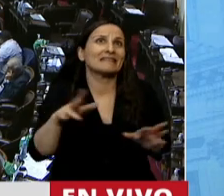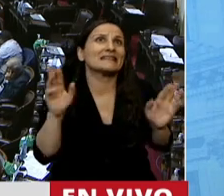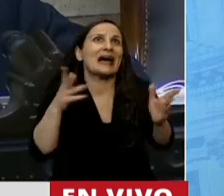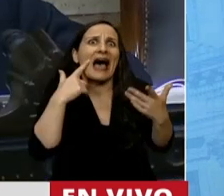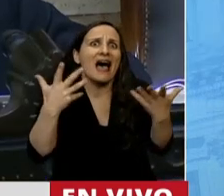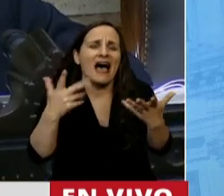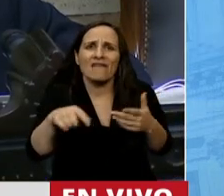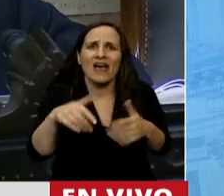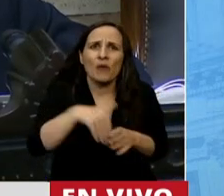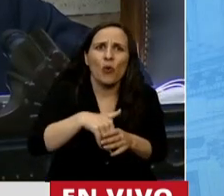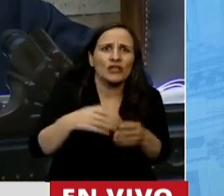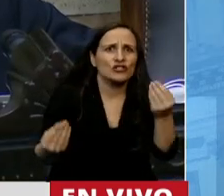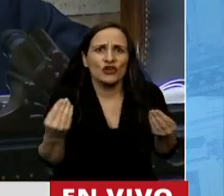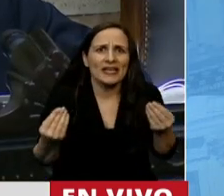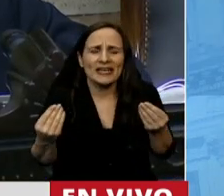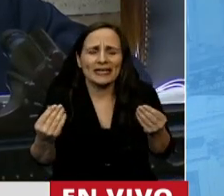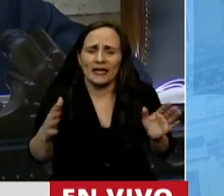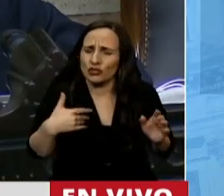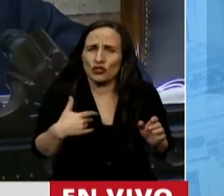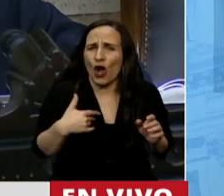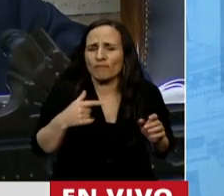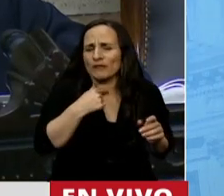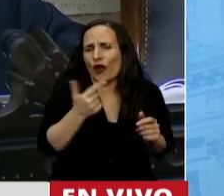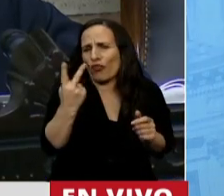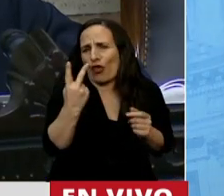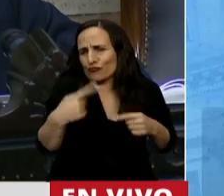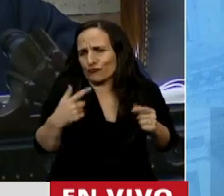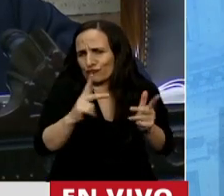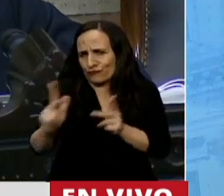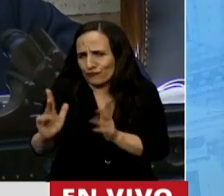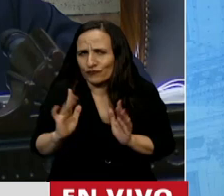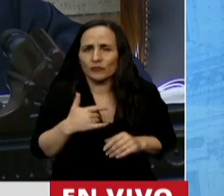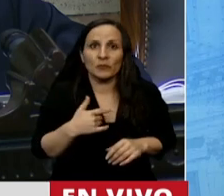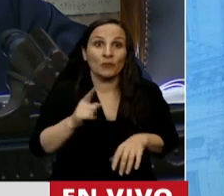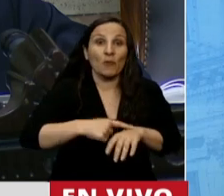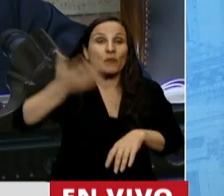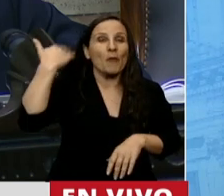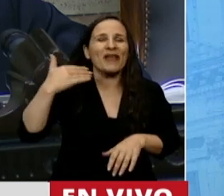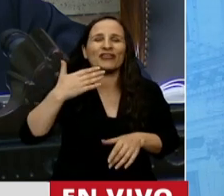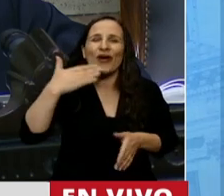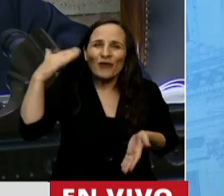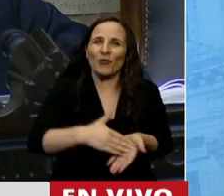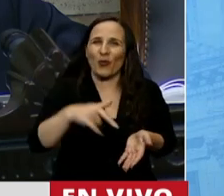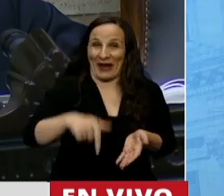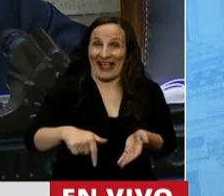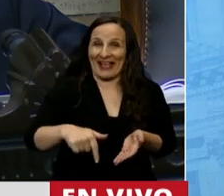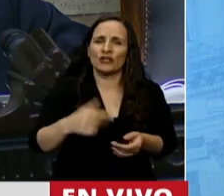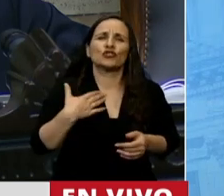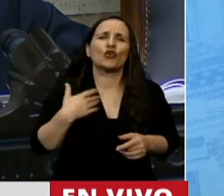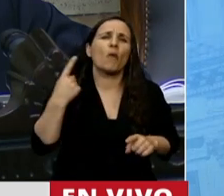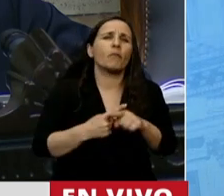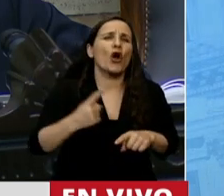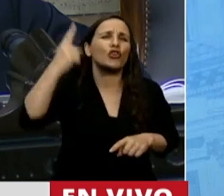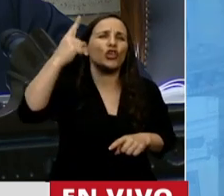esta votación, yo quiero hacer dos reflexiones para terminar. La primera, que cuando juré en este recinto, lo hice por Dios y